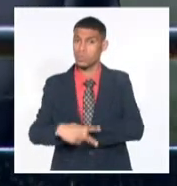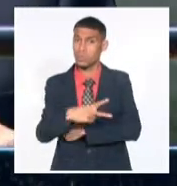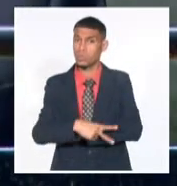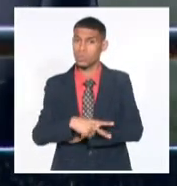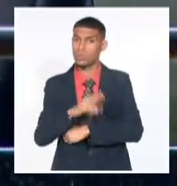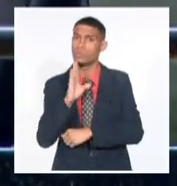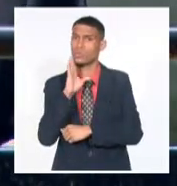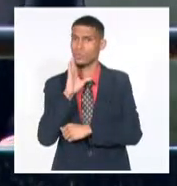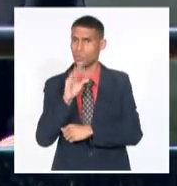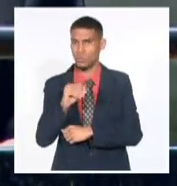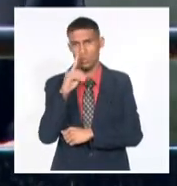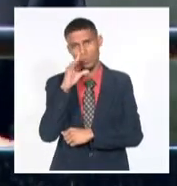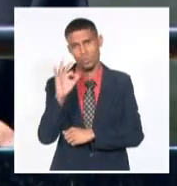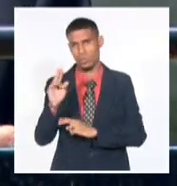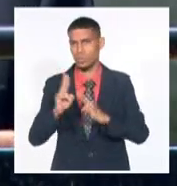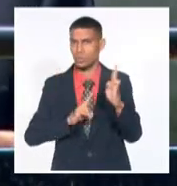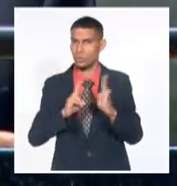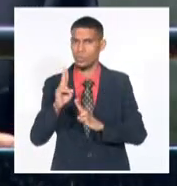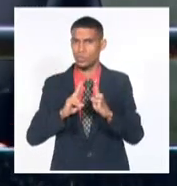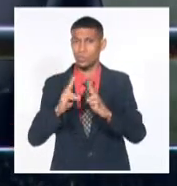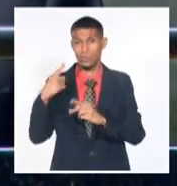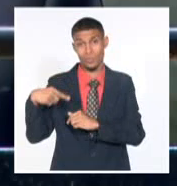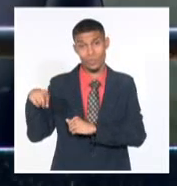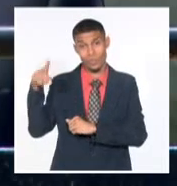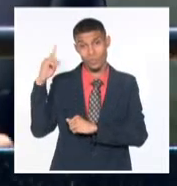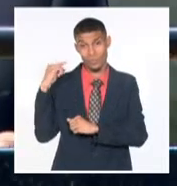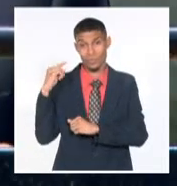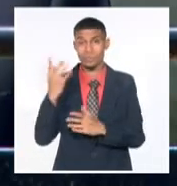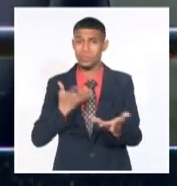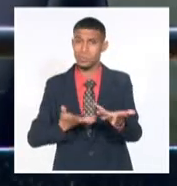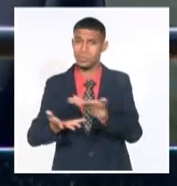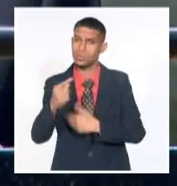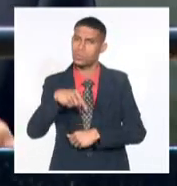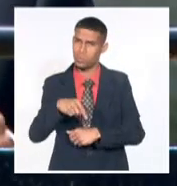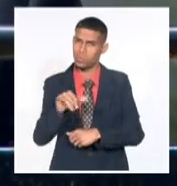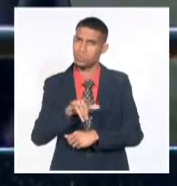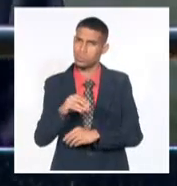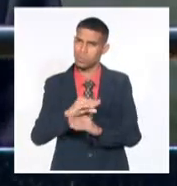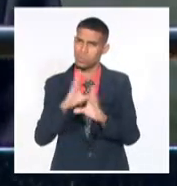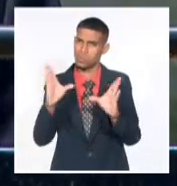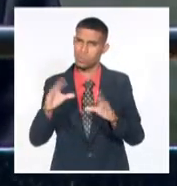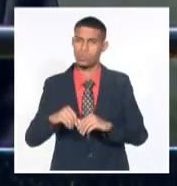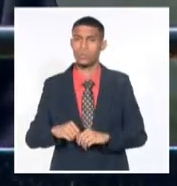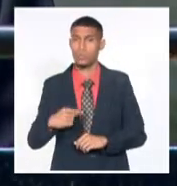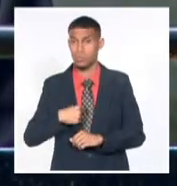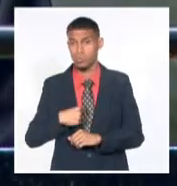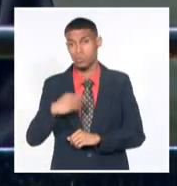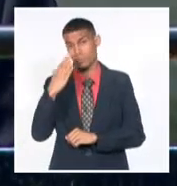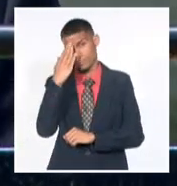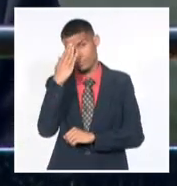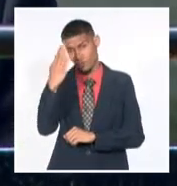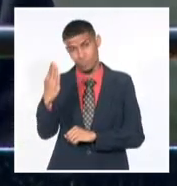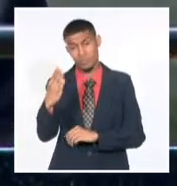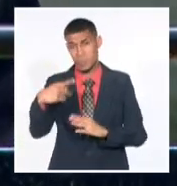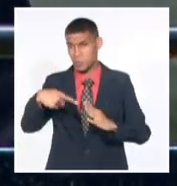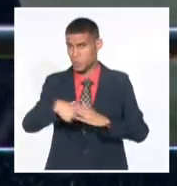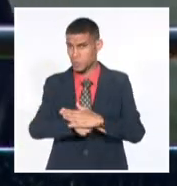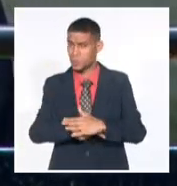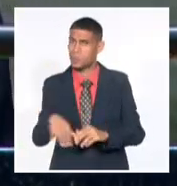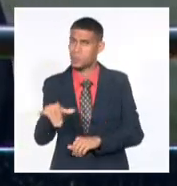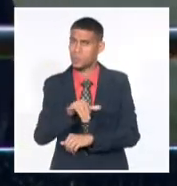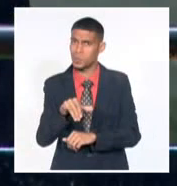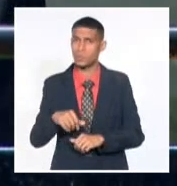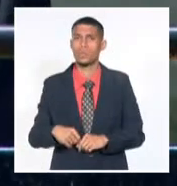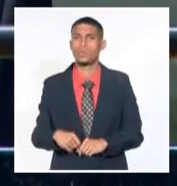posición en las sesiones de ayer y de esta mañana. Agradezco profundamente también